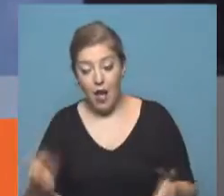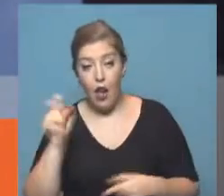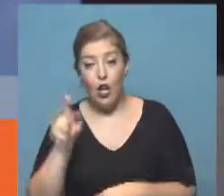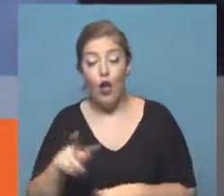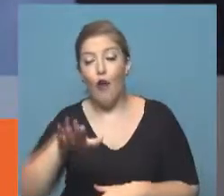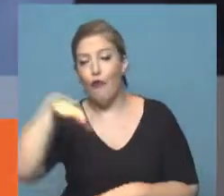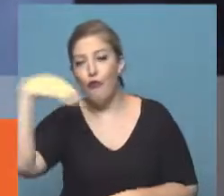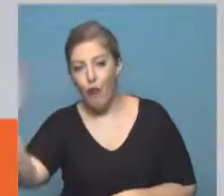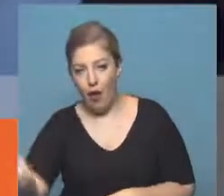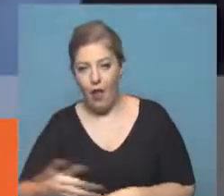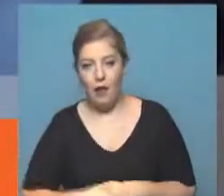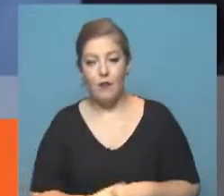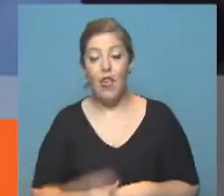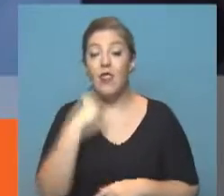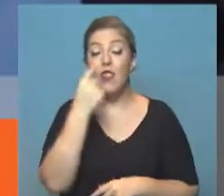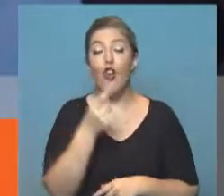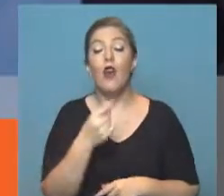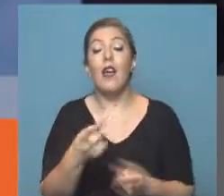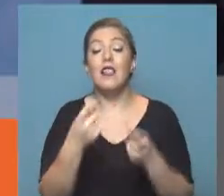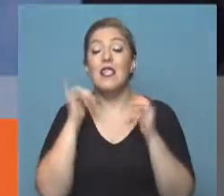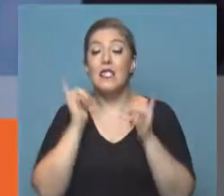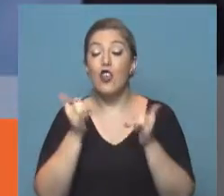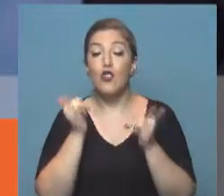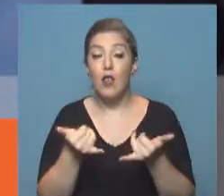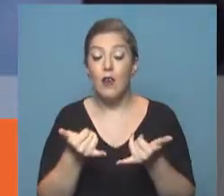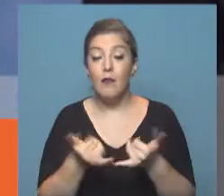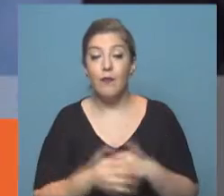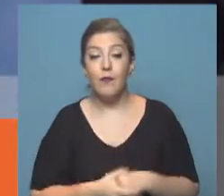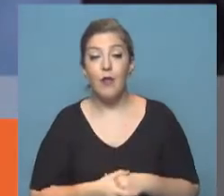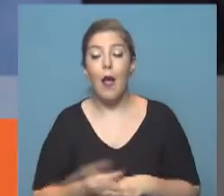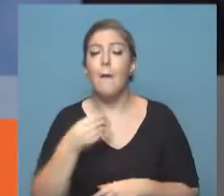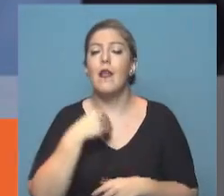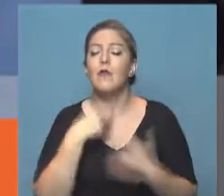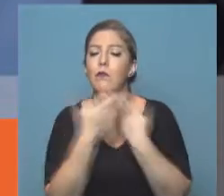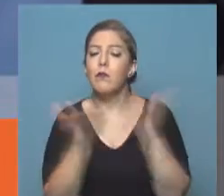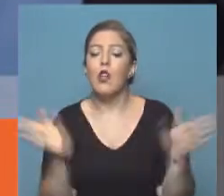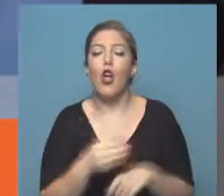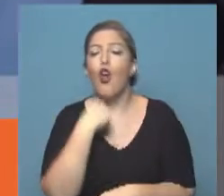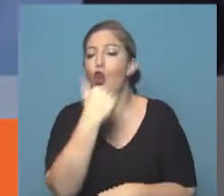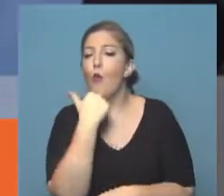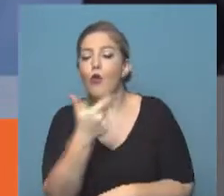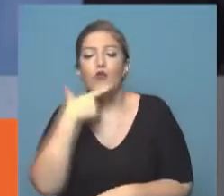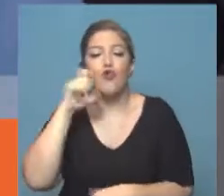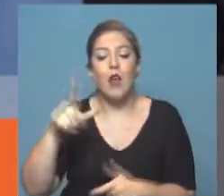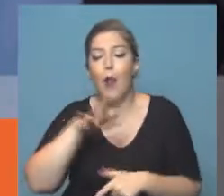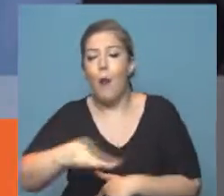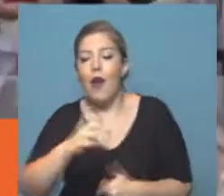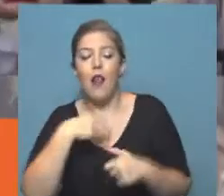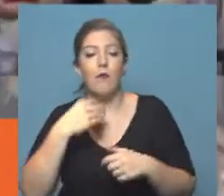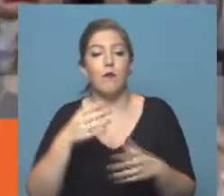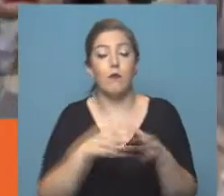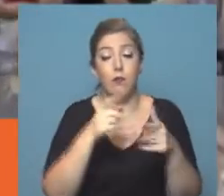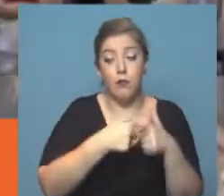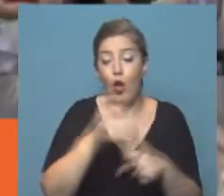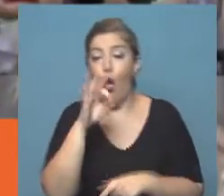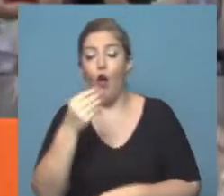ubicado fuera del edificio, dijo que es necesario tener la amplitud en la militancia, sea partidaria, social, barrial o cristiana, y hay que